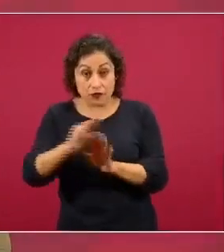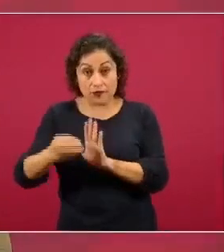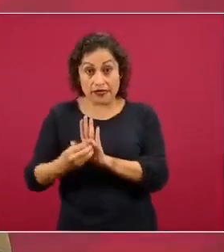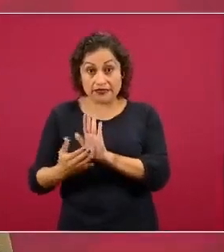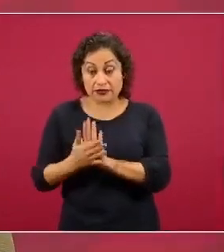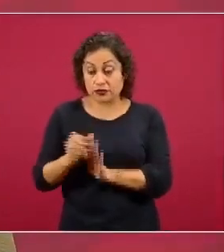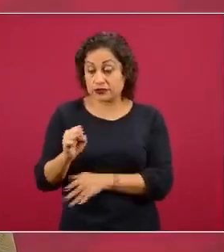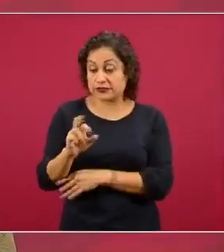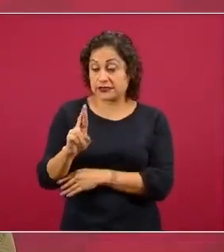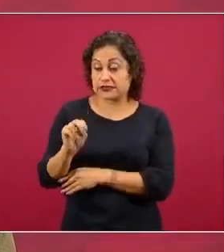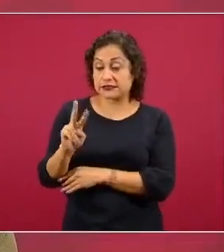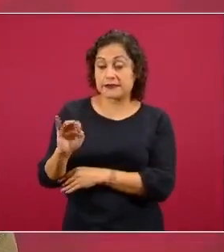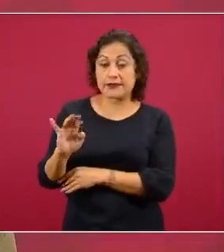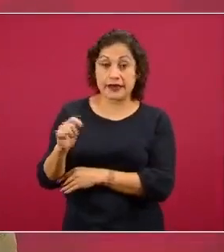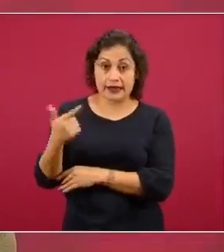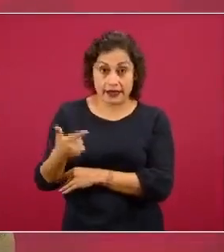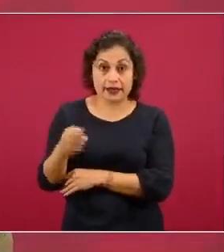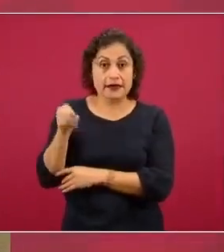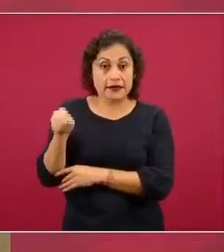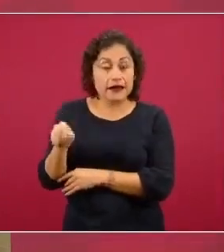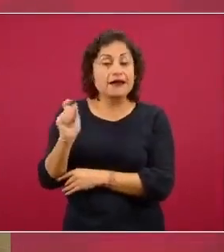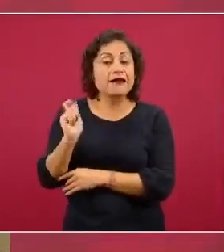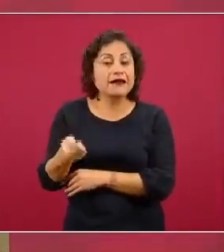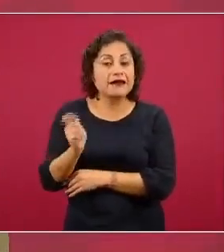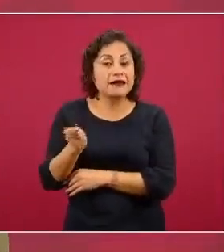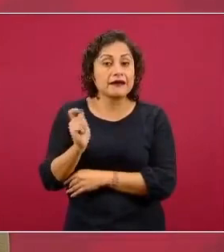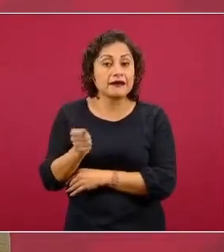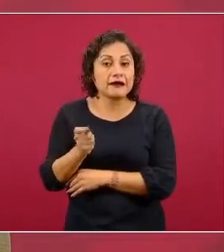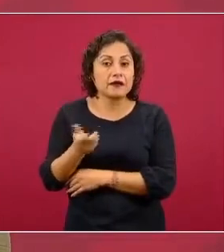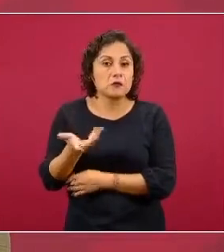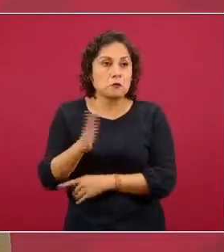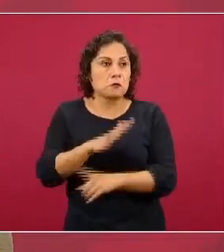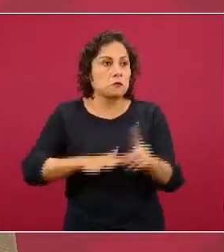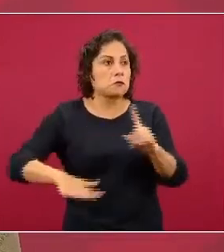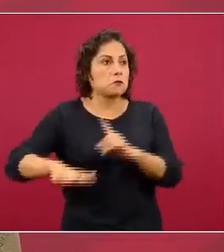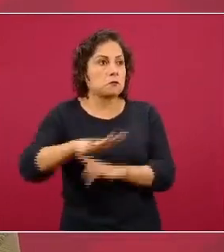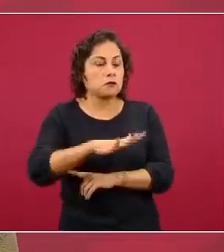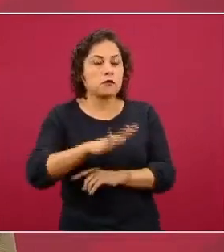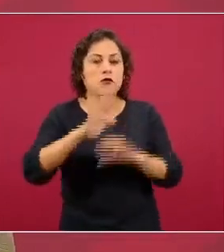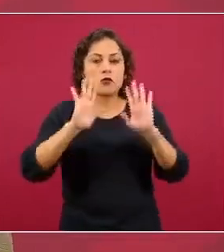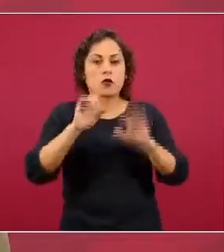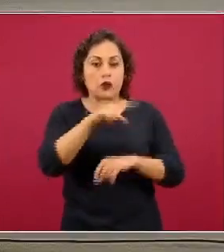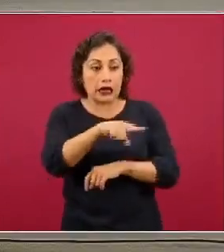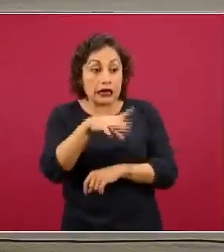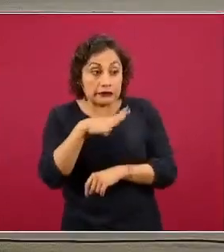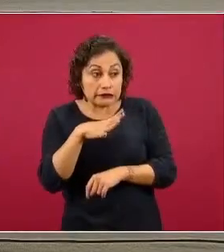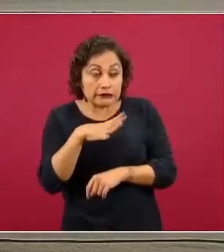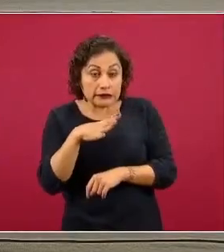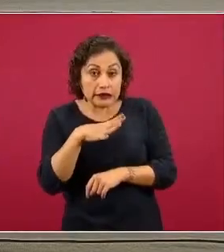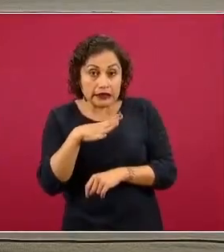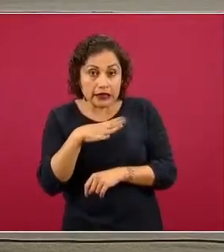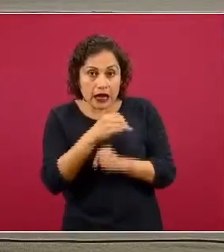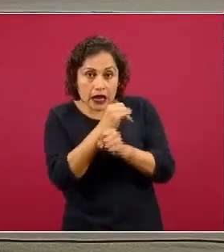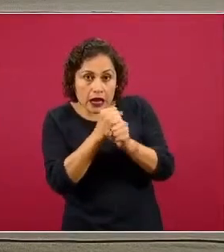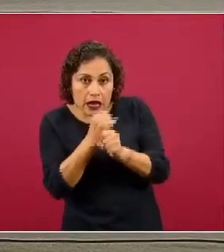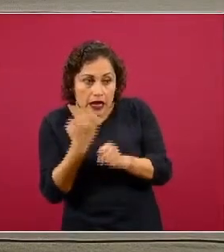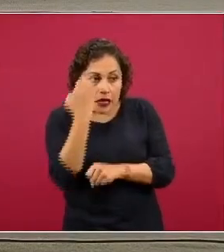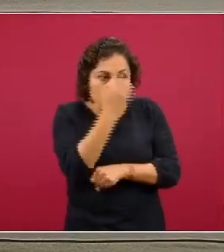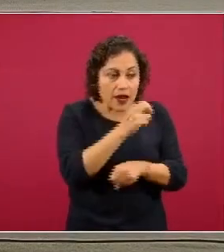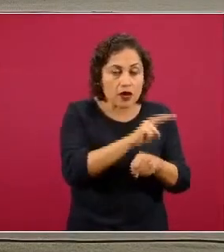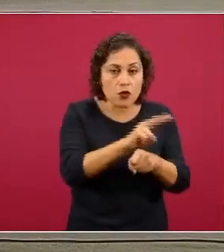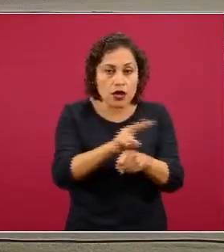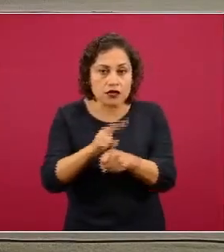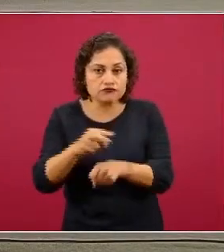están registradas en el CISBER son defunciones que en la general o en su totalidad tienen un estudio epidemiológico. Entonces, tienen un